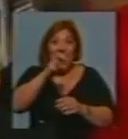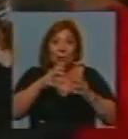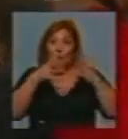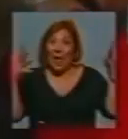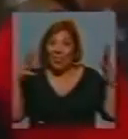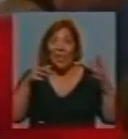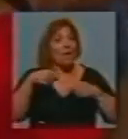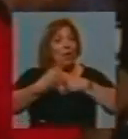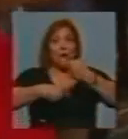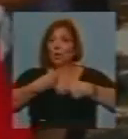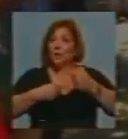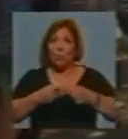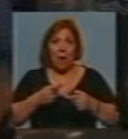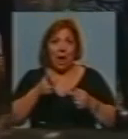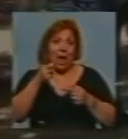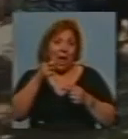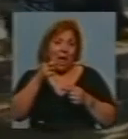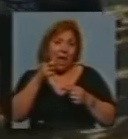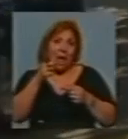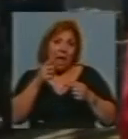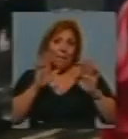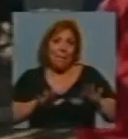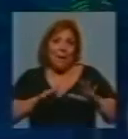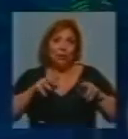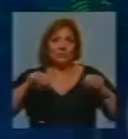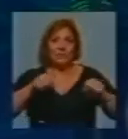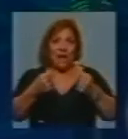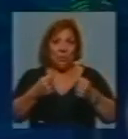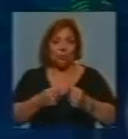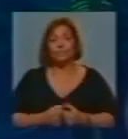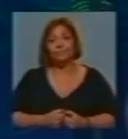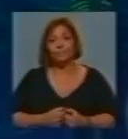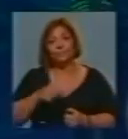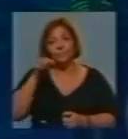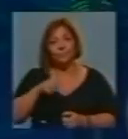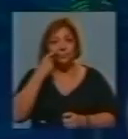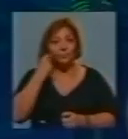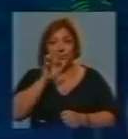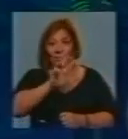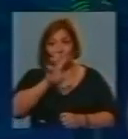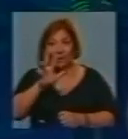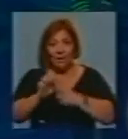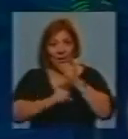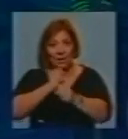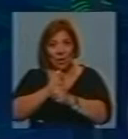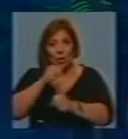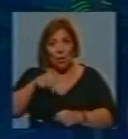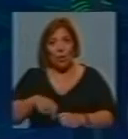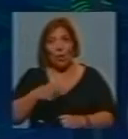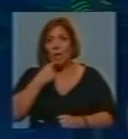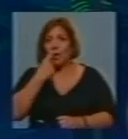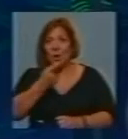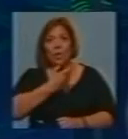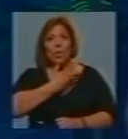mantener. Desde Salto, Julio Correa, TNU Noticias. Un hombre de 33 años, declaró dueño de un